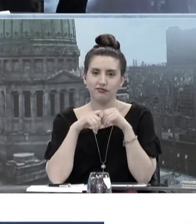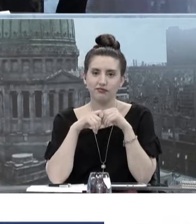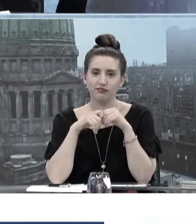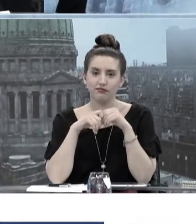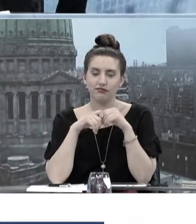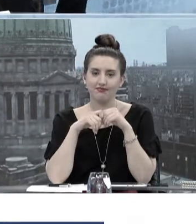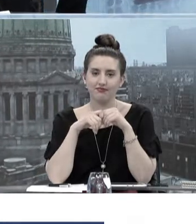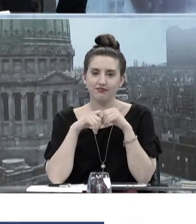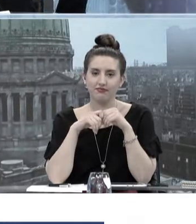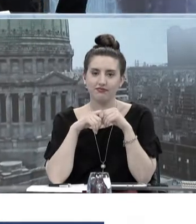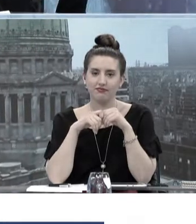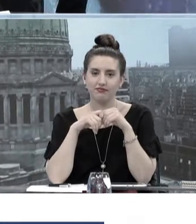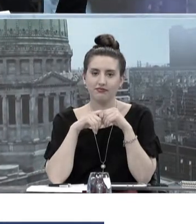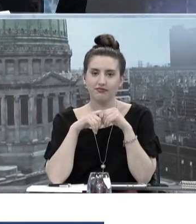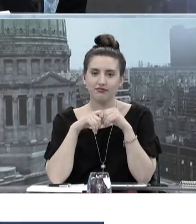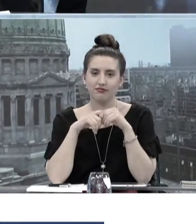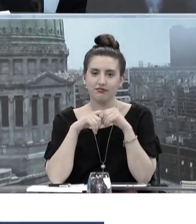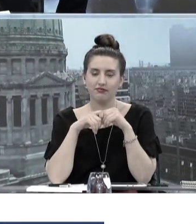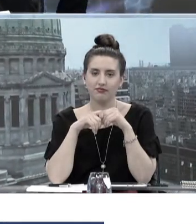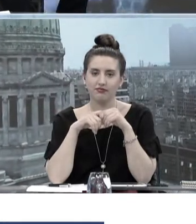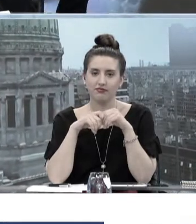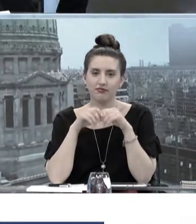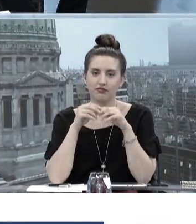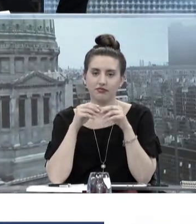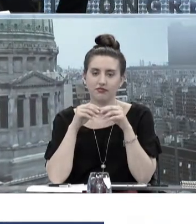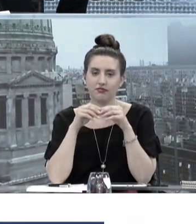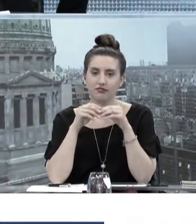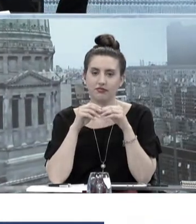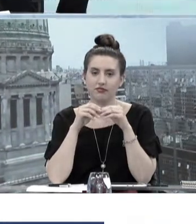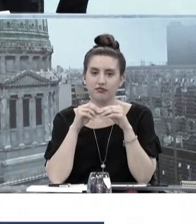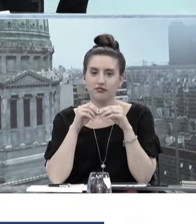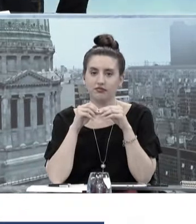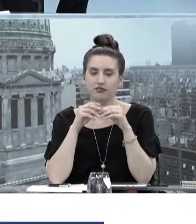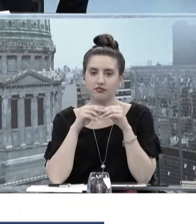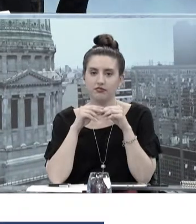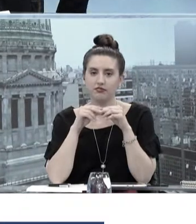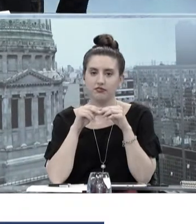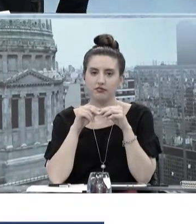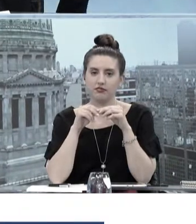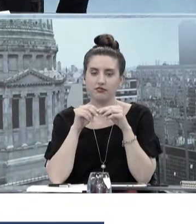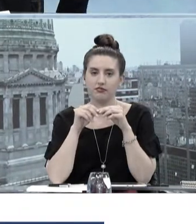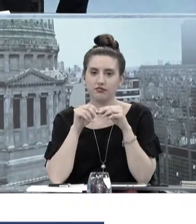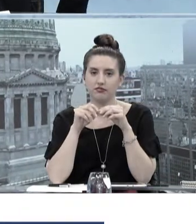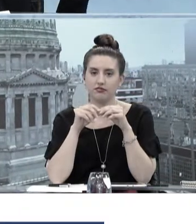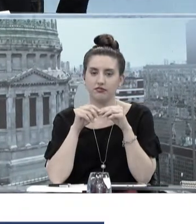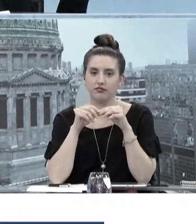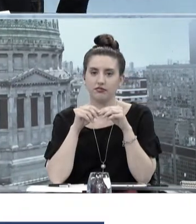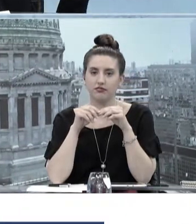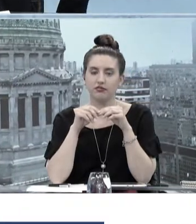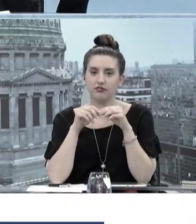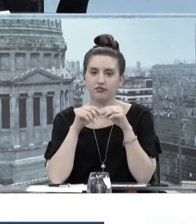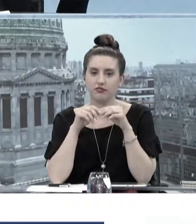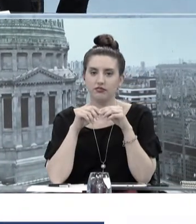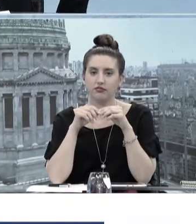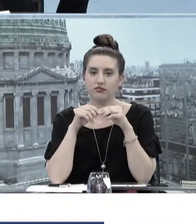porque imagínate que alguien que tiene 200 millones de pesos, le aplican una tasa del